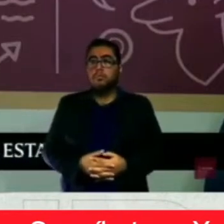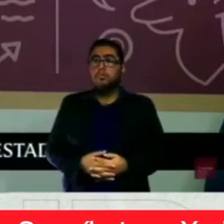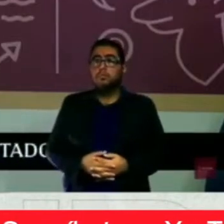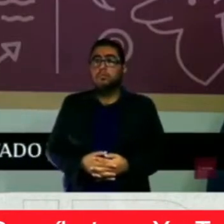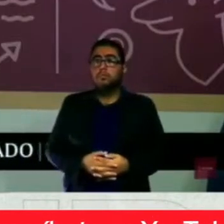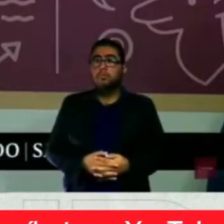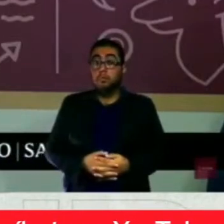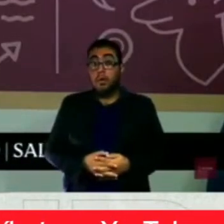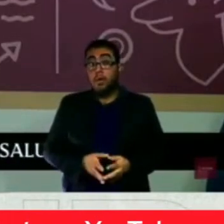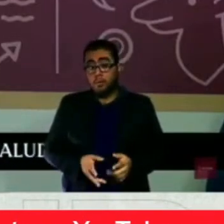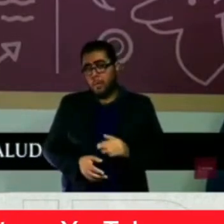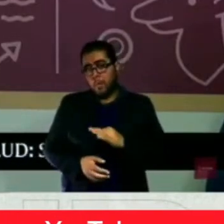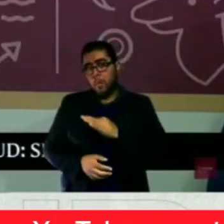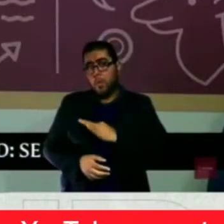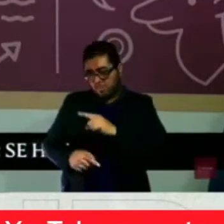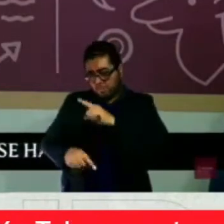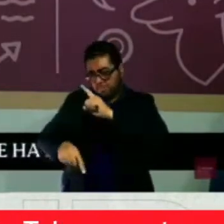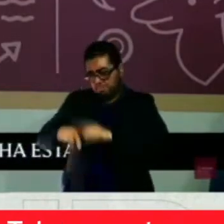te quito.